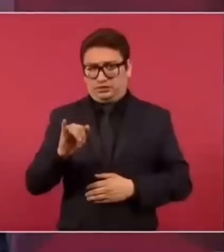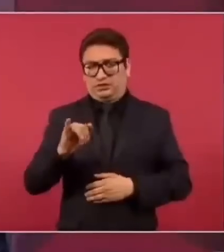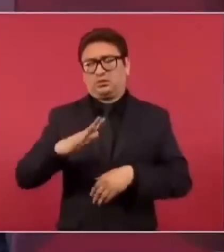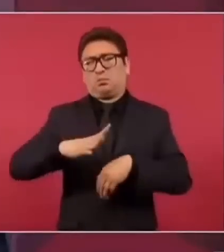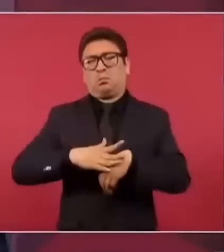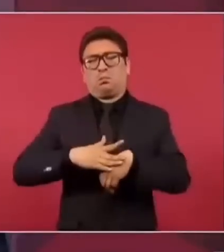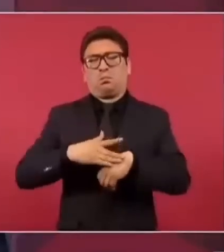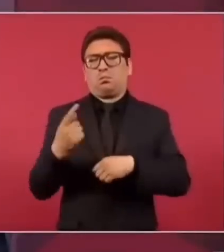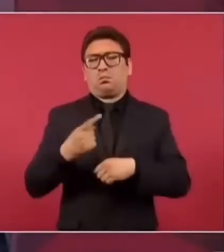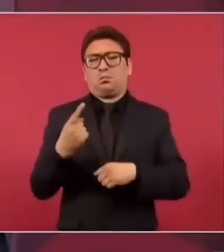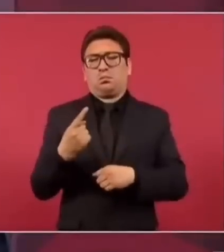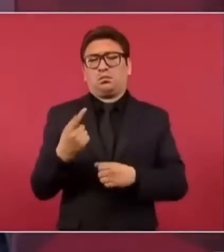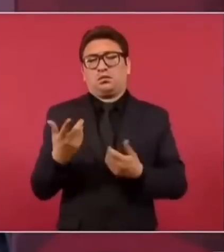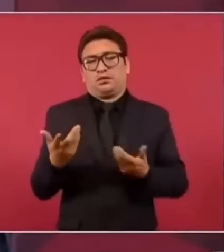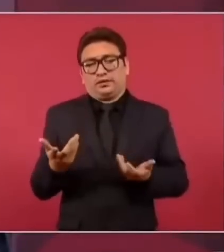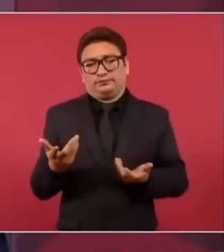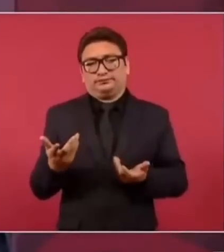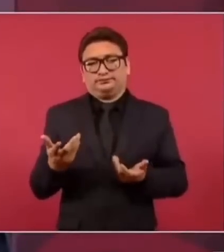porque